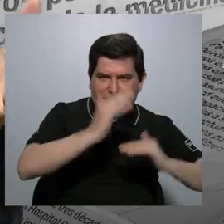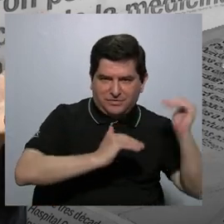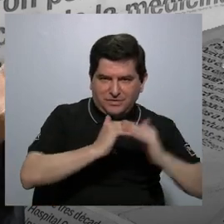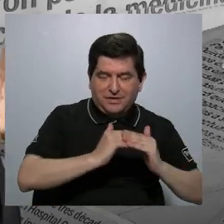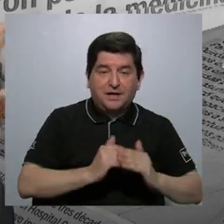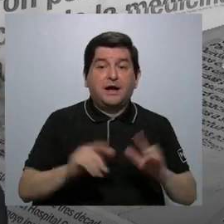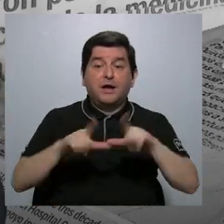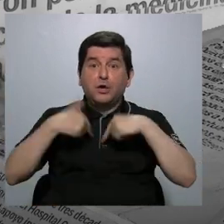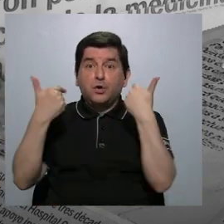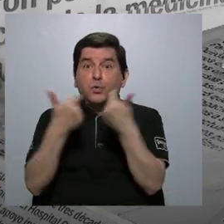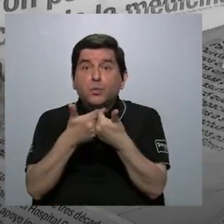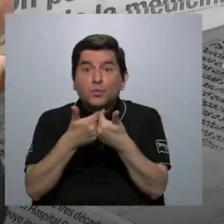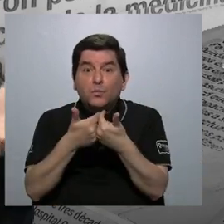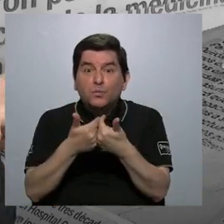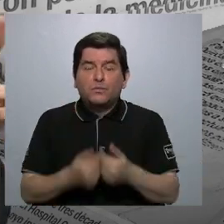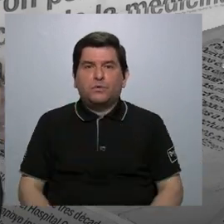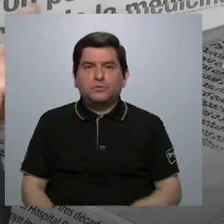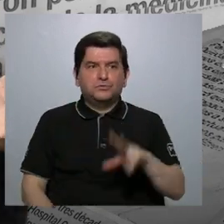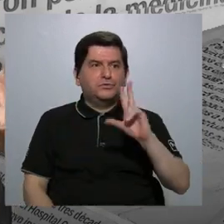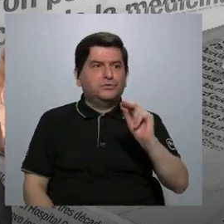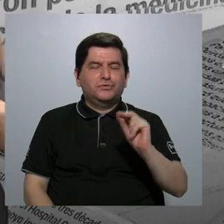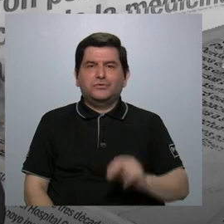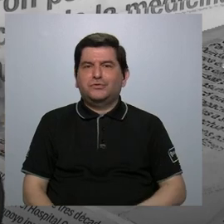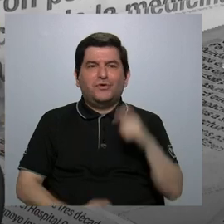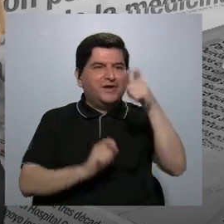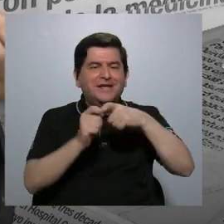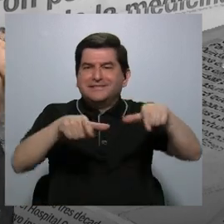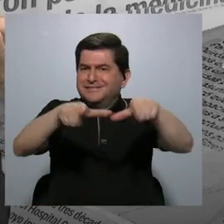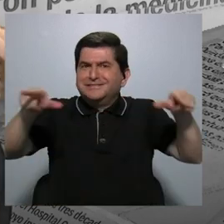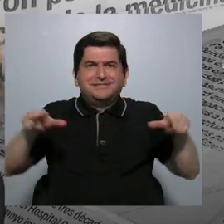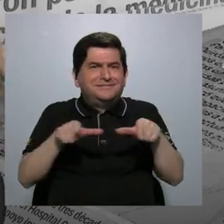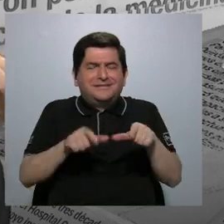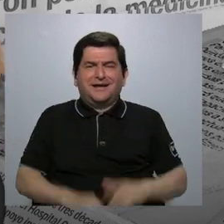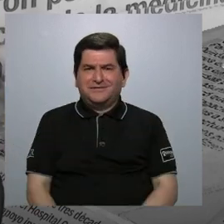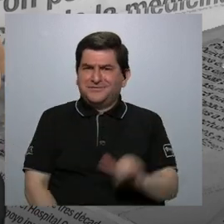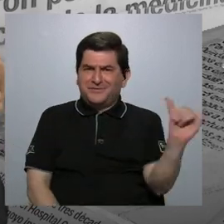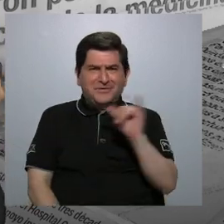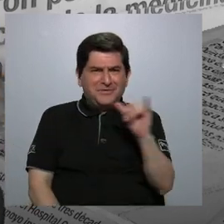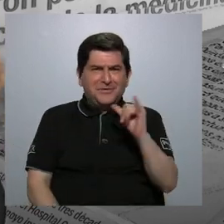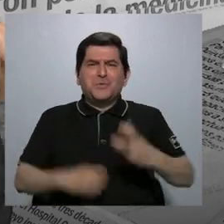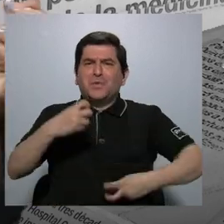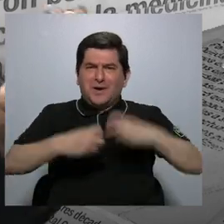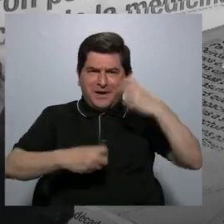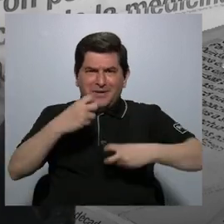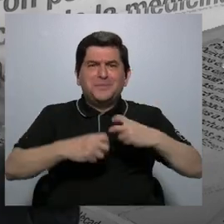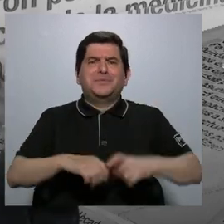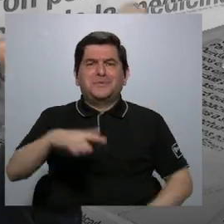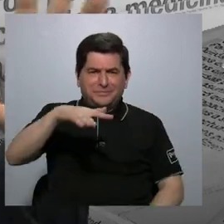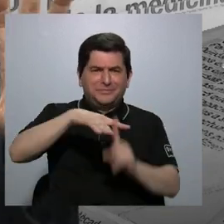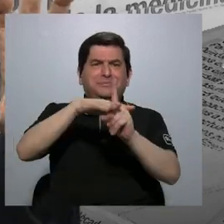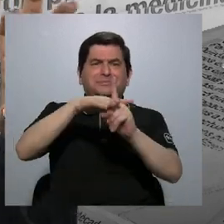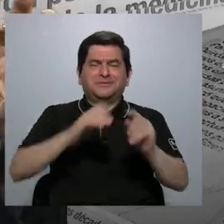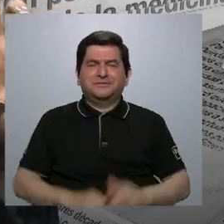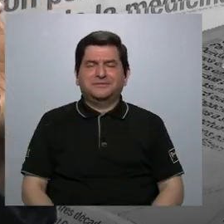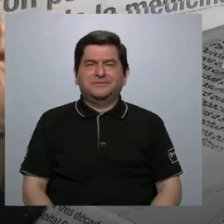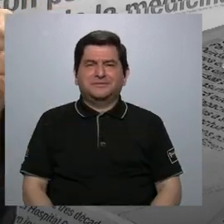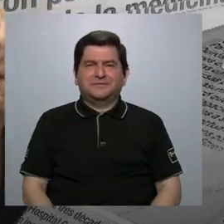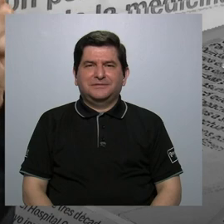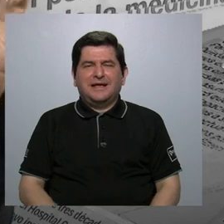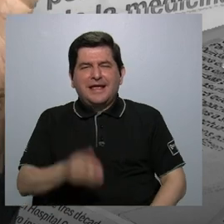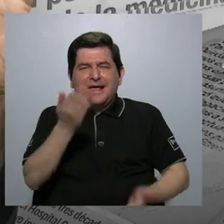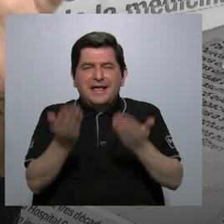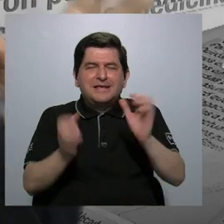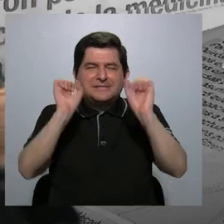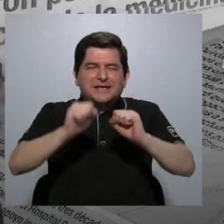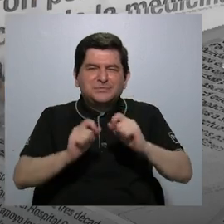hay sectores que no quedan en ninguna parte y también están teniendo problemas. Si tal vez